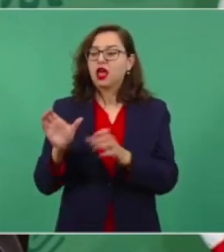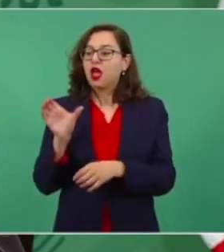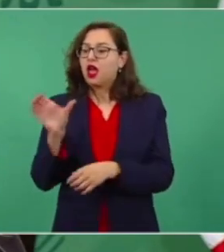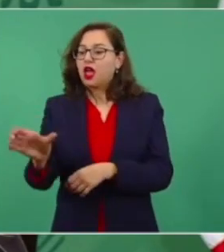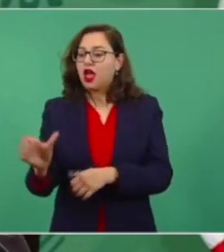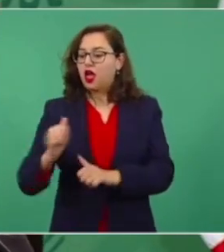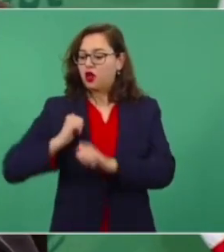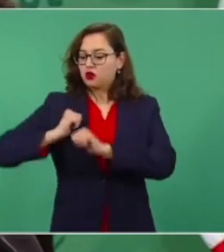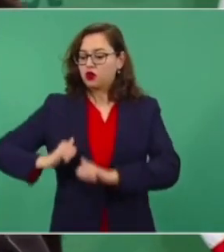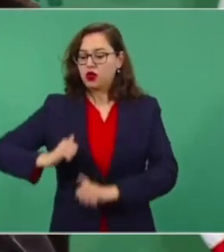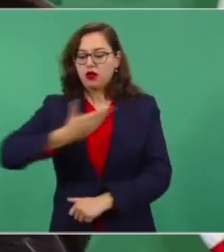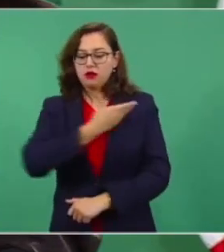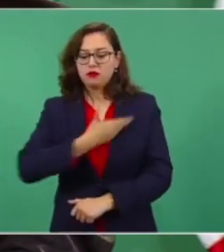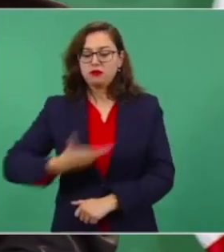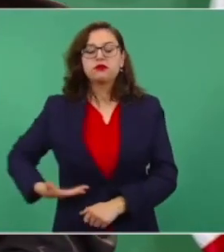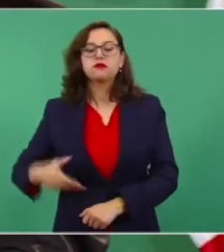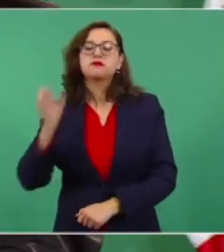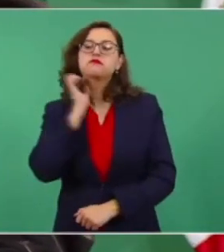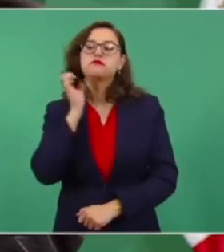Entonces el presidente